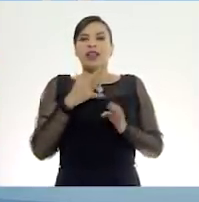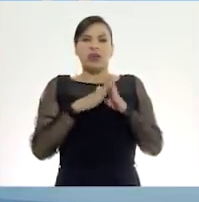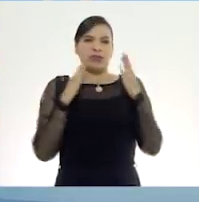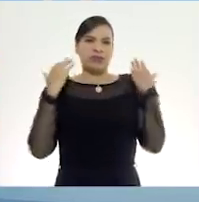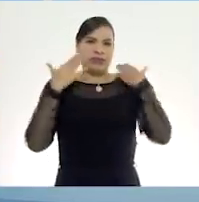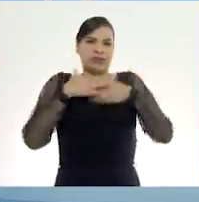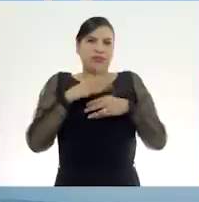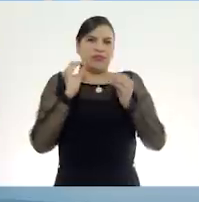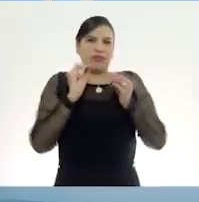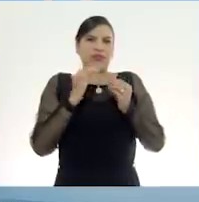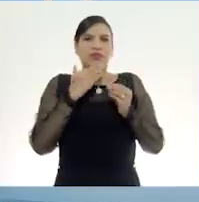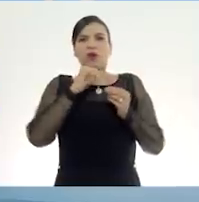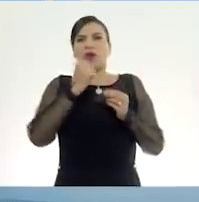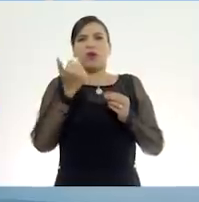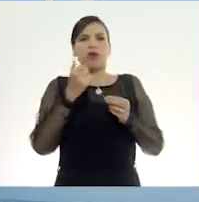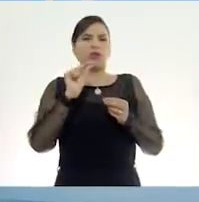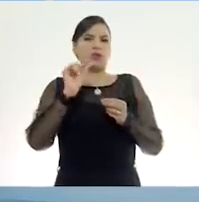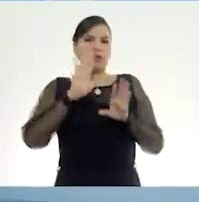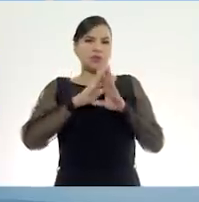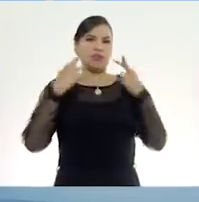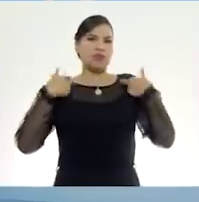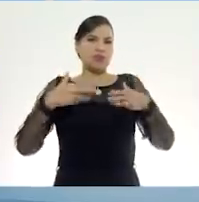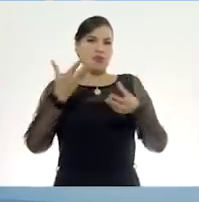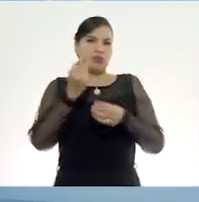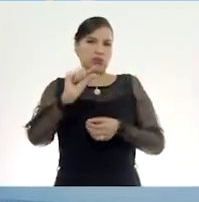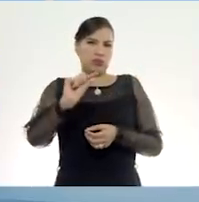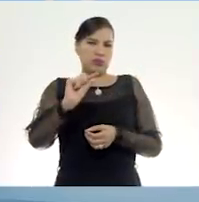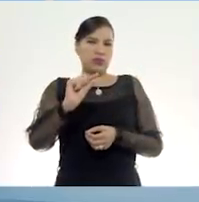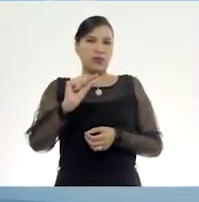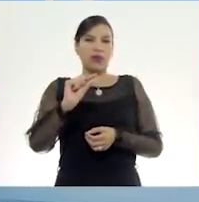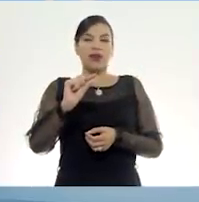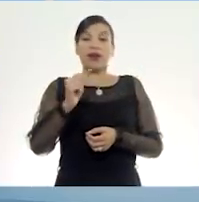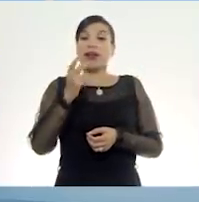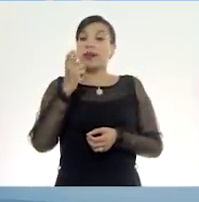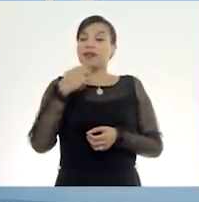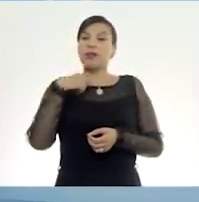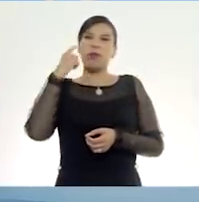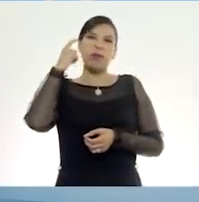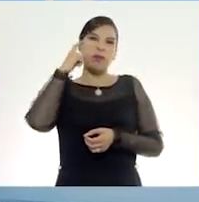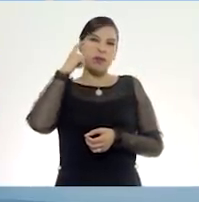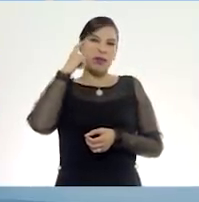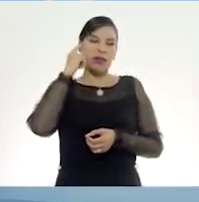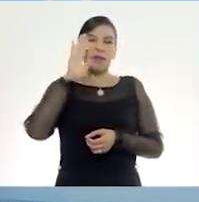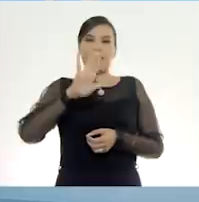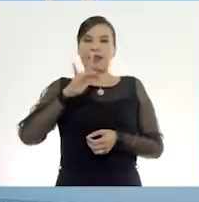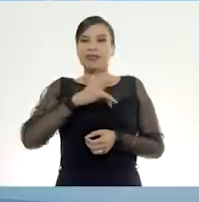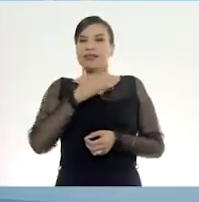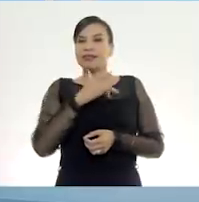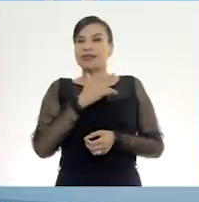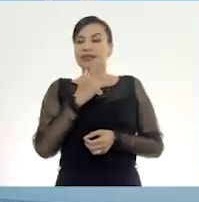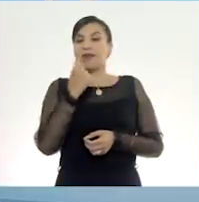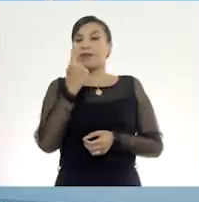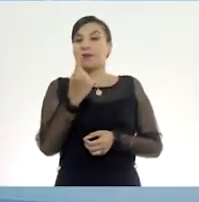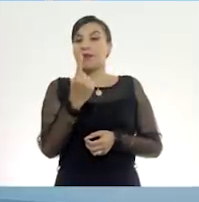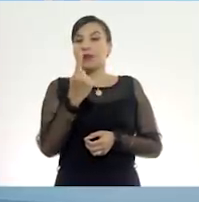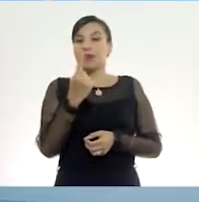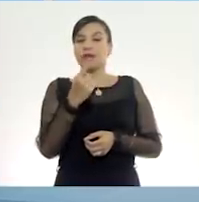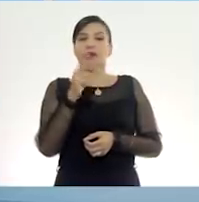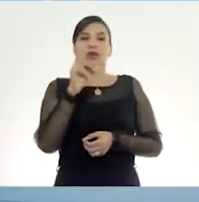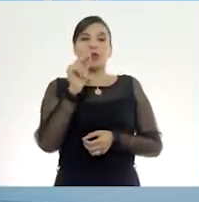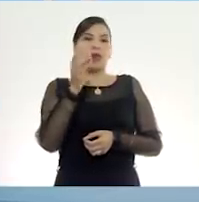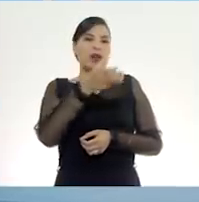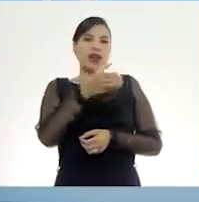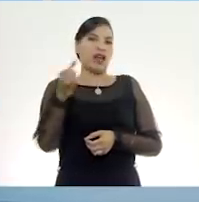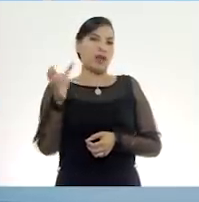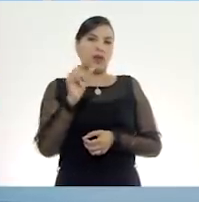cubierto, Sí. el otro no estaba Sí. tan cubierto, lo cual me puede dar a una seña de que él a lo mejor no estaba en el